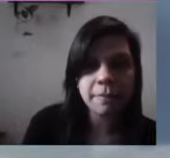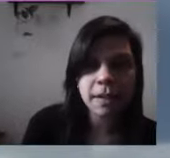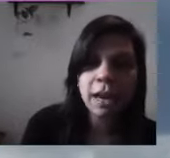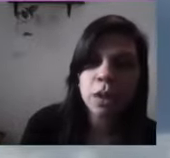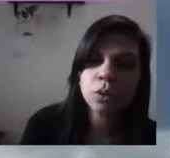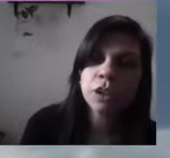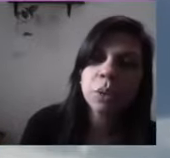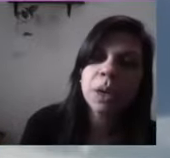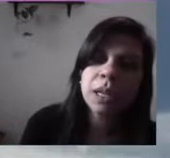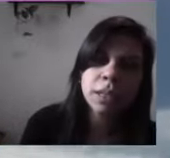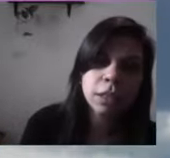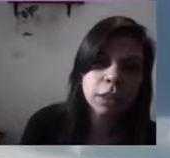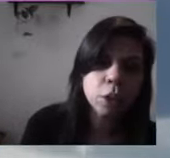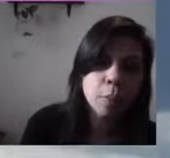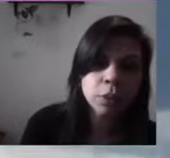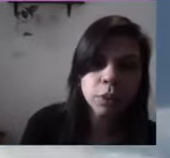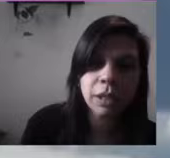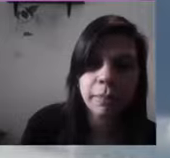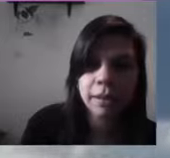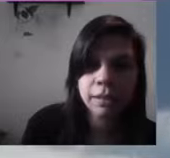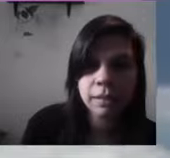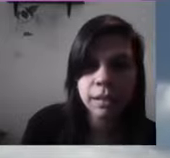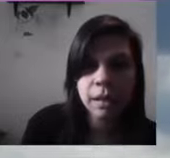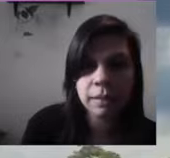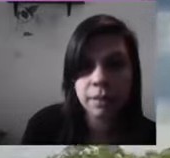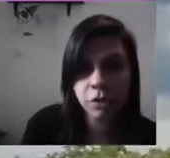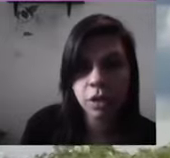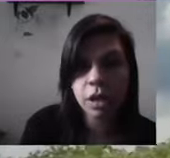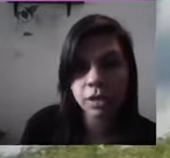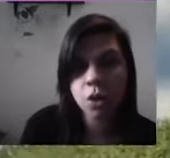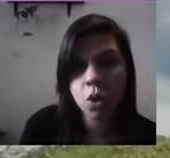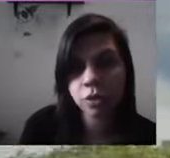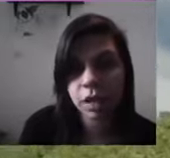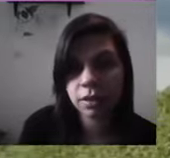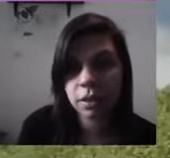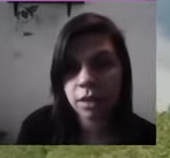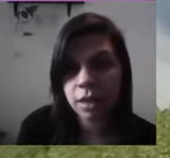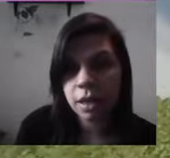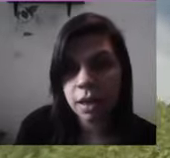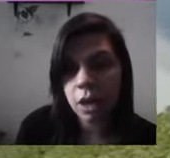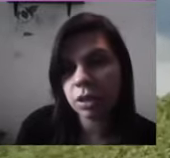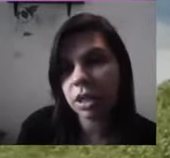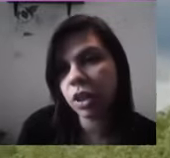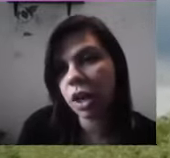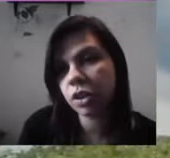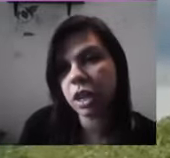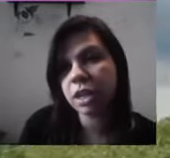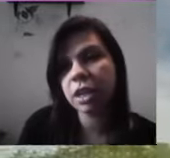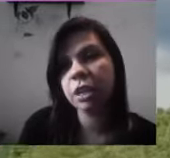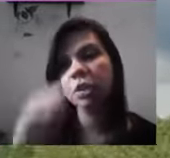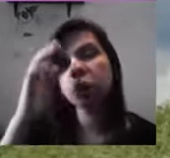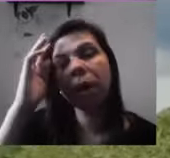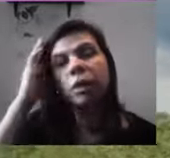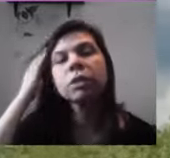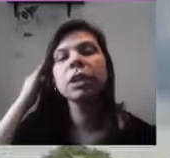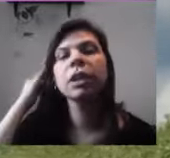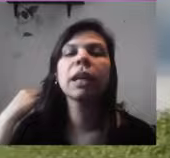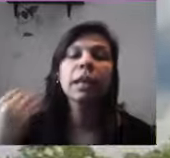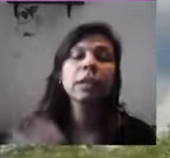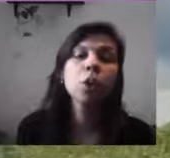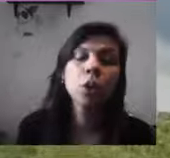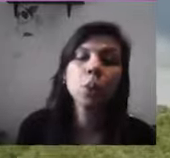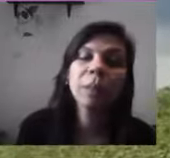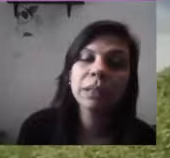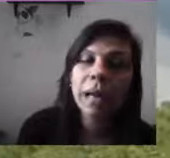contra la ley minera continúan en distintos puntos del país y la represión ha sido constante. La Coordinación Nacional de Derechos Humanos